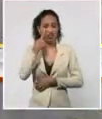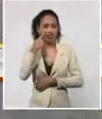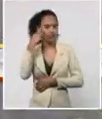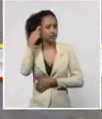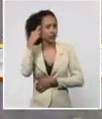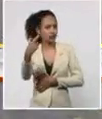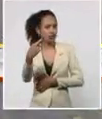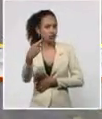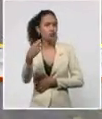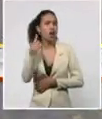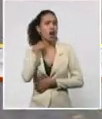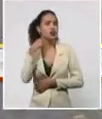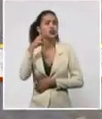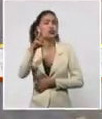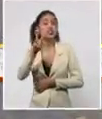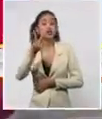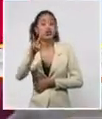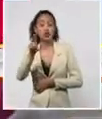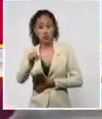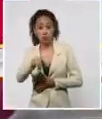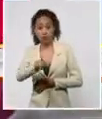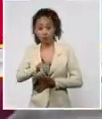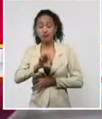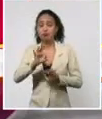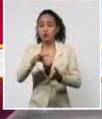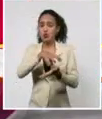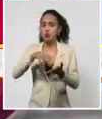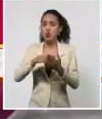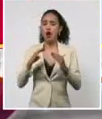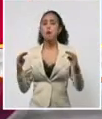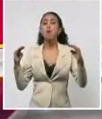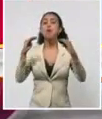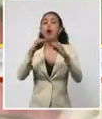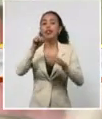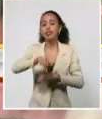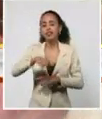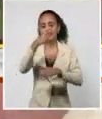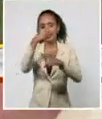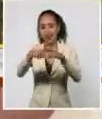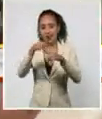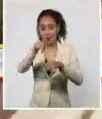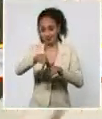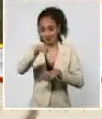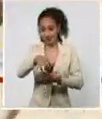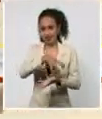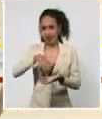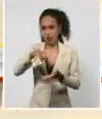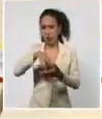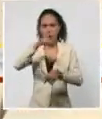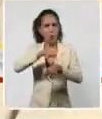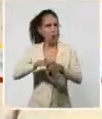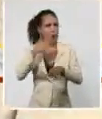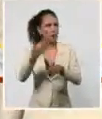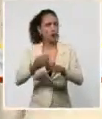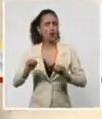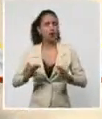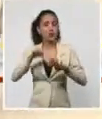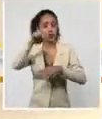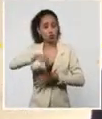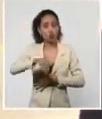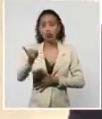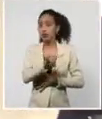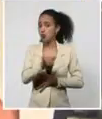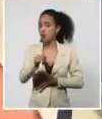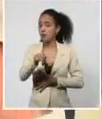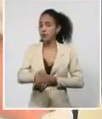hace 331 años en un lugar histórico, en el Puente de la Cruz de esta ciudad. Horas después, en la mañana de hoy, también estuvo